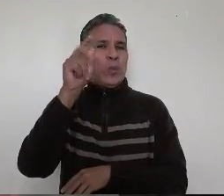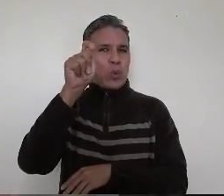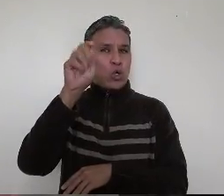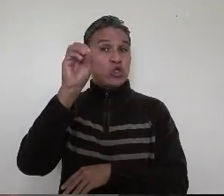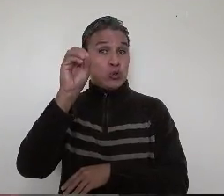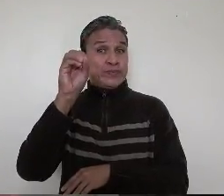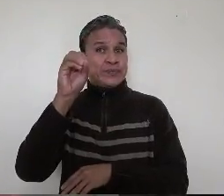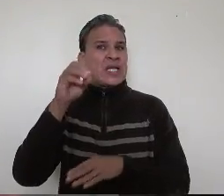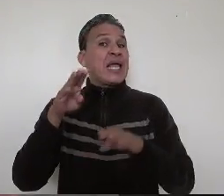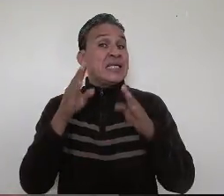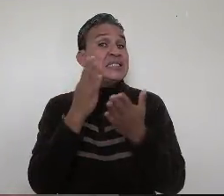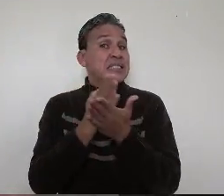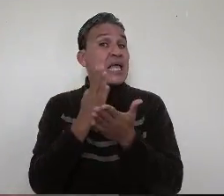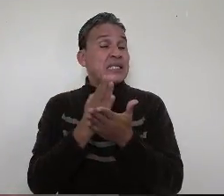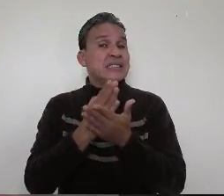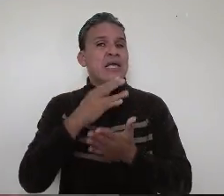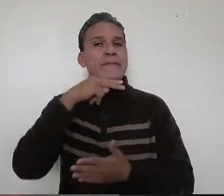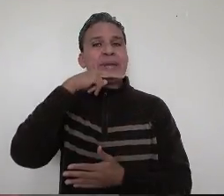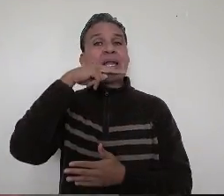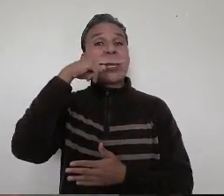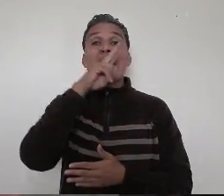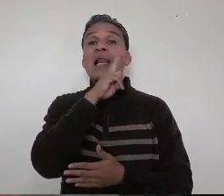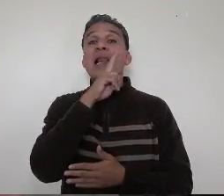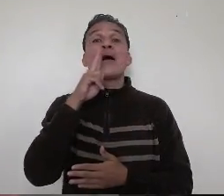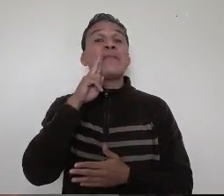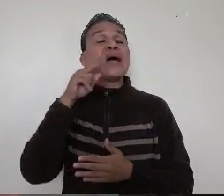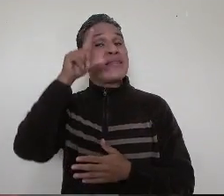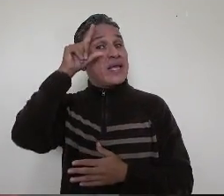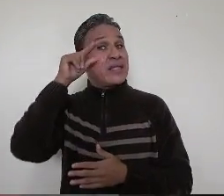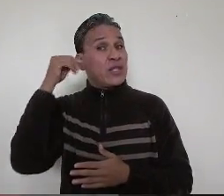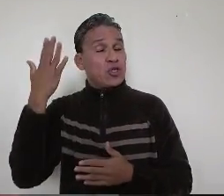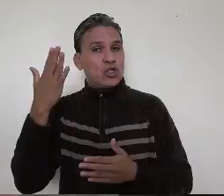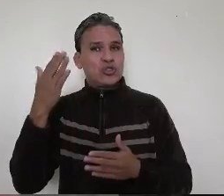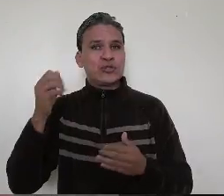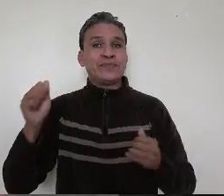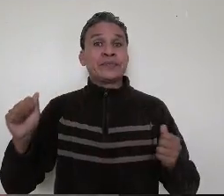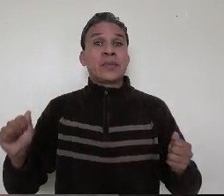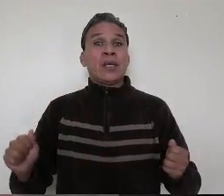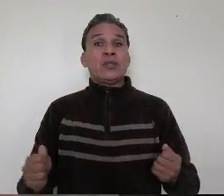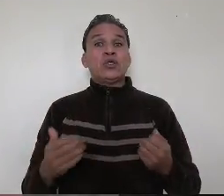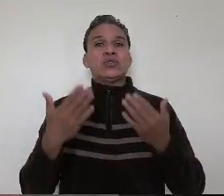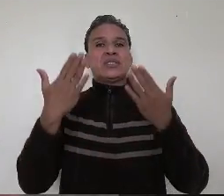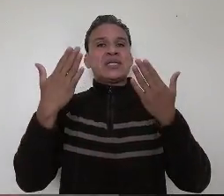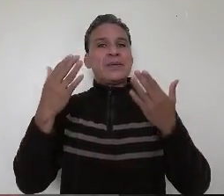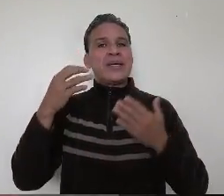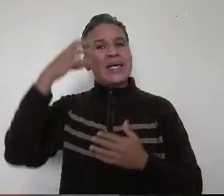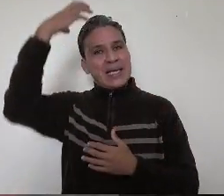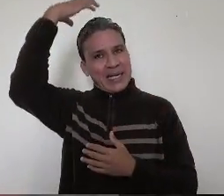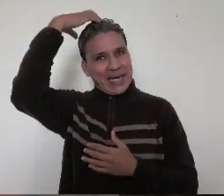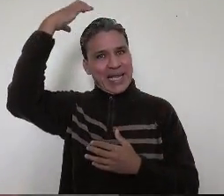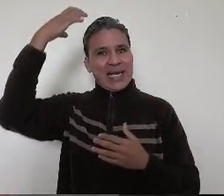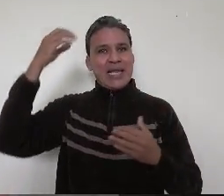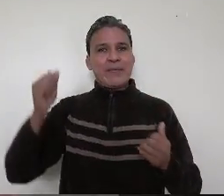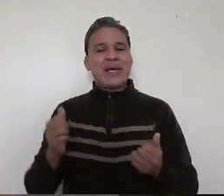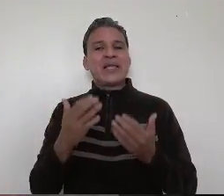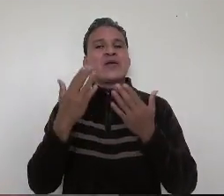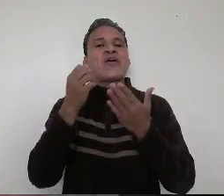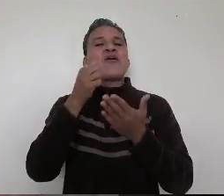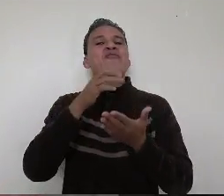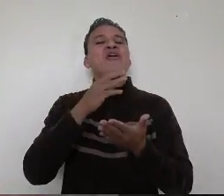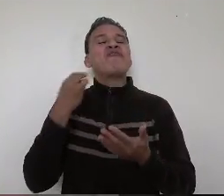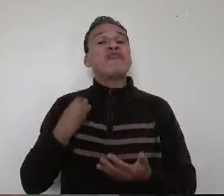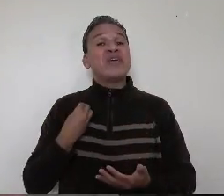de Dios, para que nos proteja. Dios te salve, Reina y Madre de Misericordia, vida, dulzura y esperanza